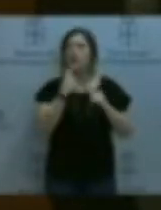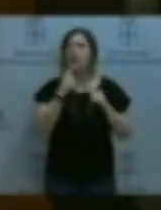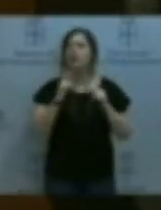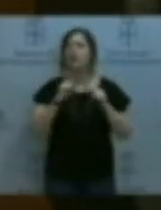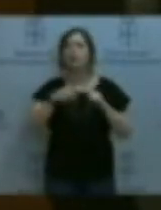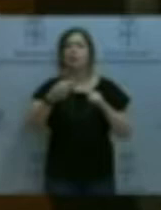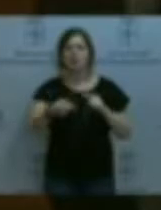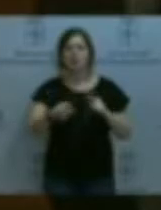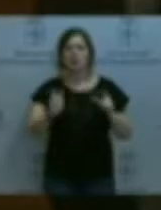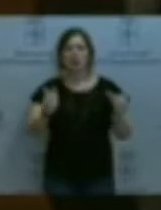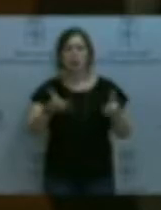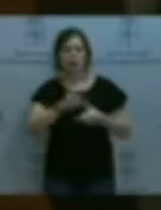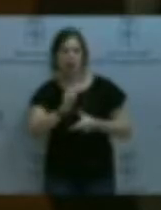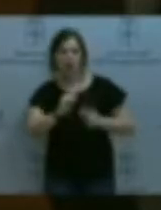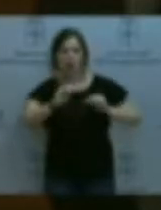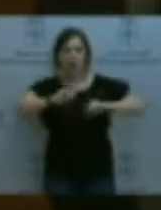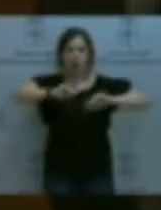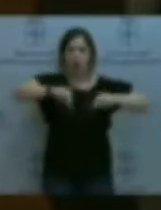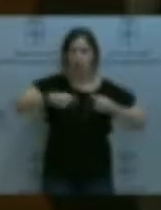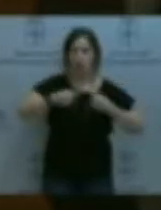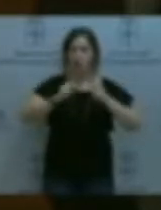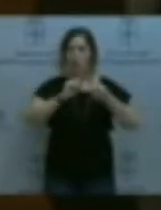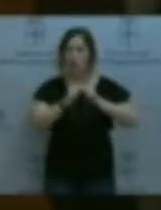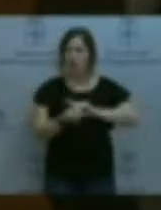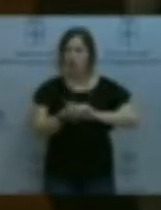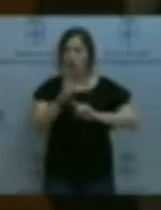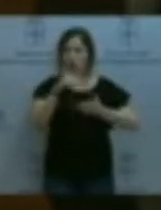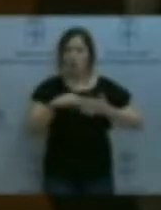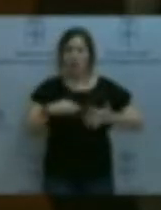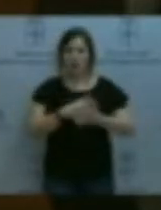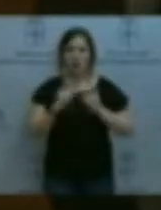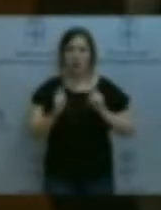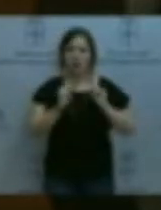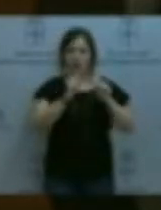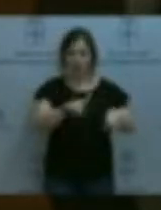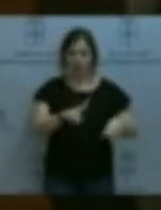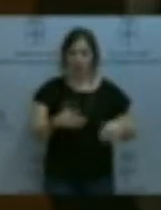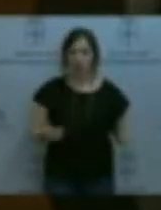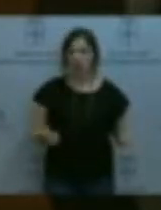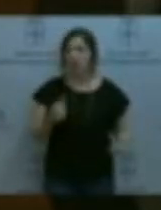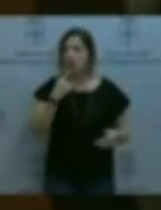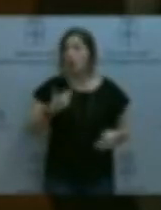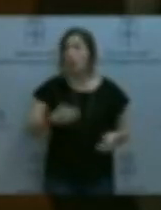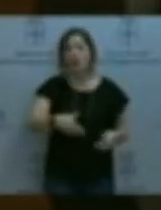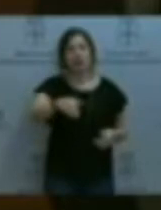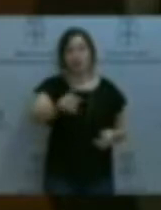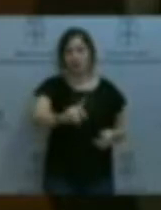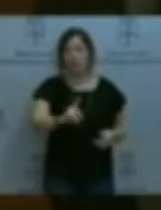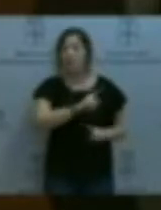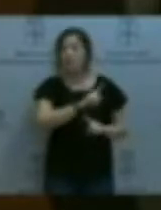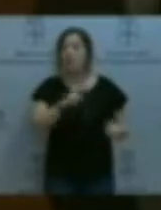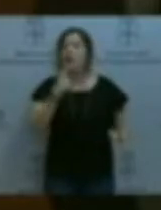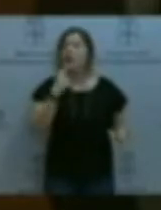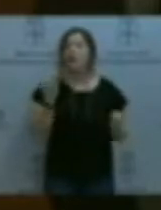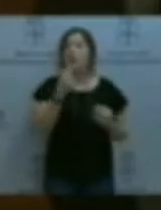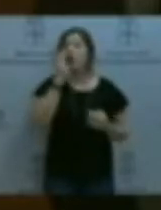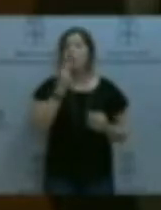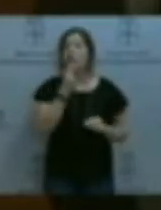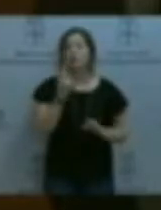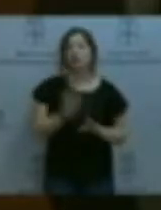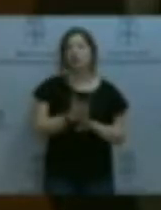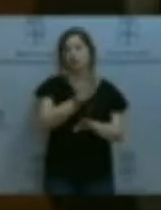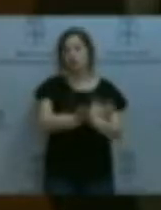el 2018 no dijo cuándo pero tampoco dijo que ya había un compromiso previo del anterior ministro del gobierno del